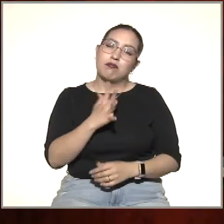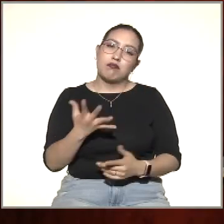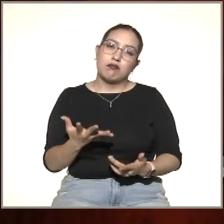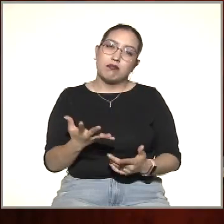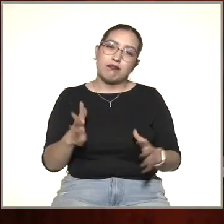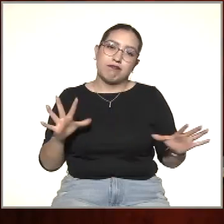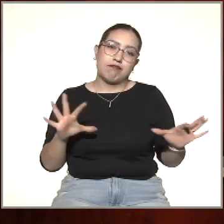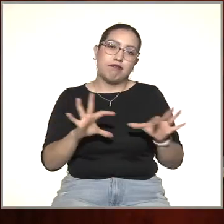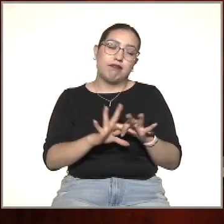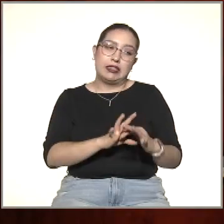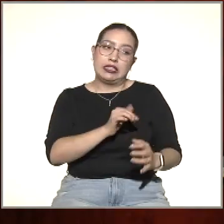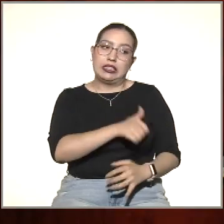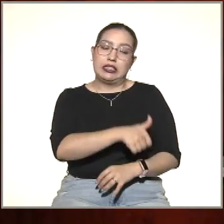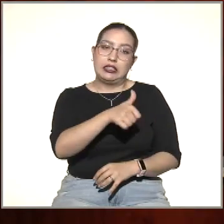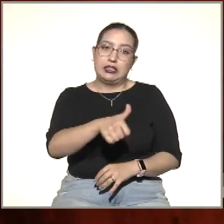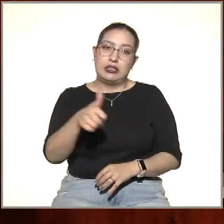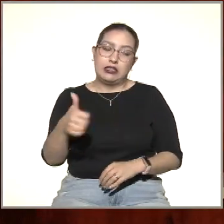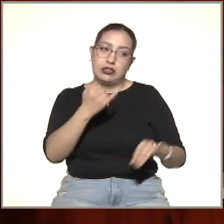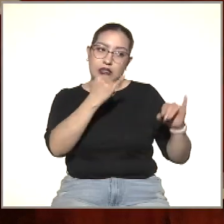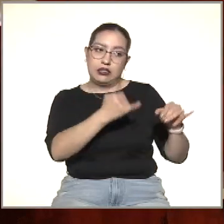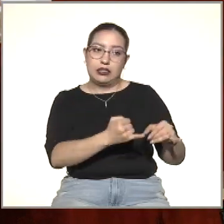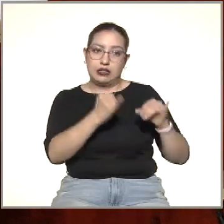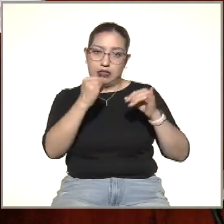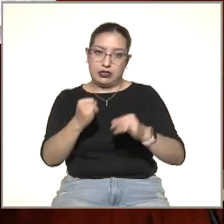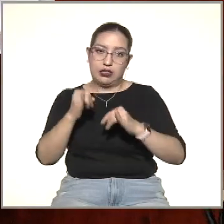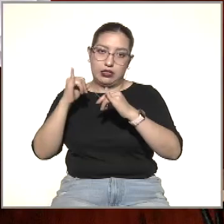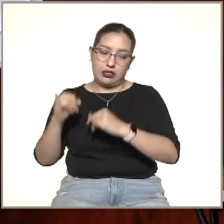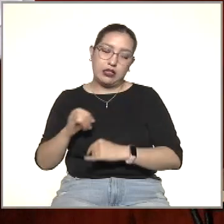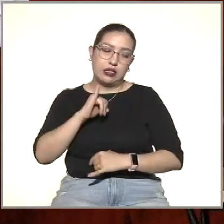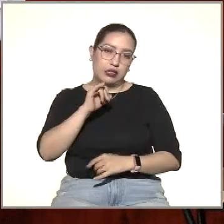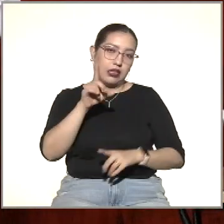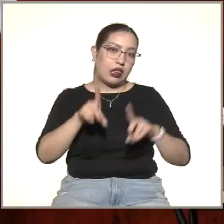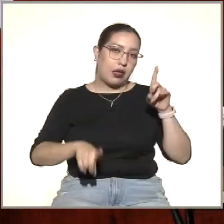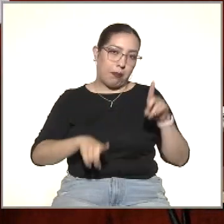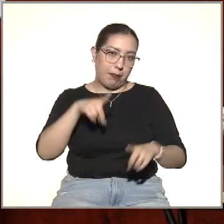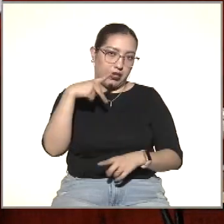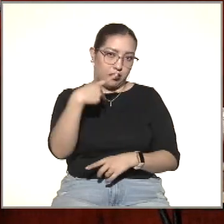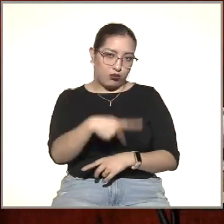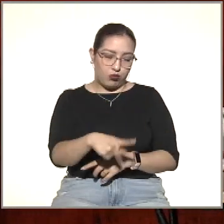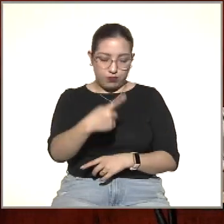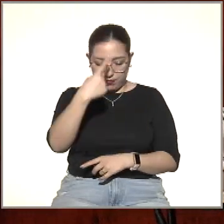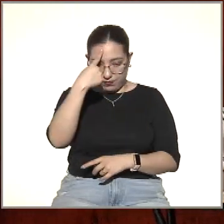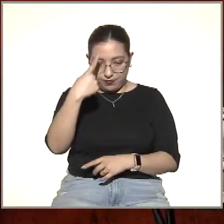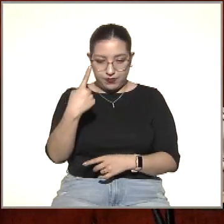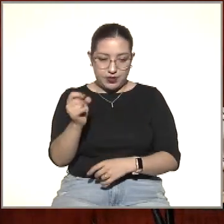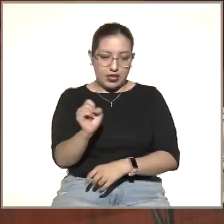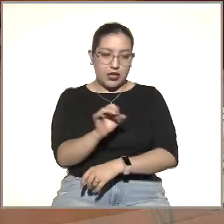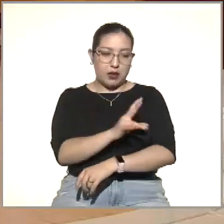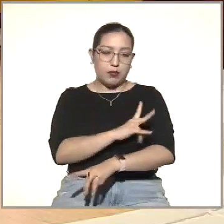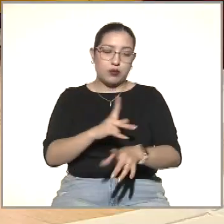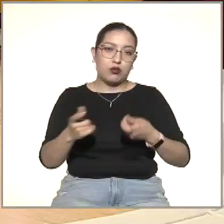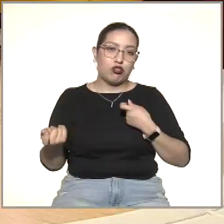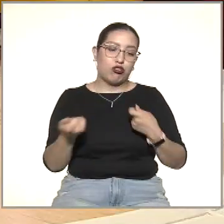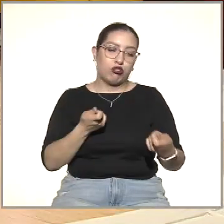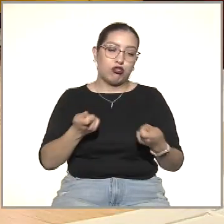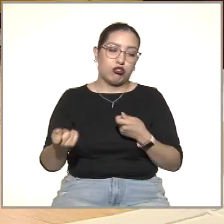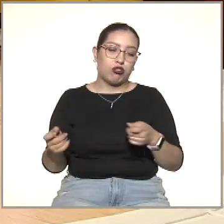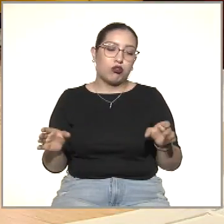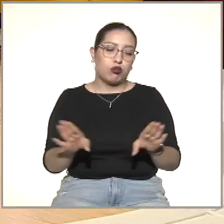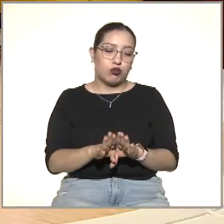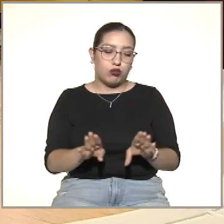cada caso en particular. Claro, importantísimo. O sea, tiene que ver con la fortaleza emocional que cada quien tiene. Sin duda, y